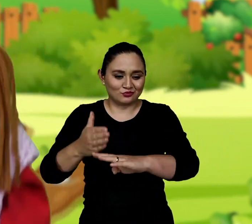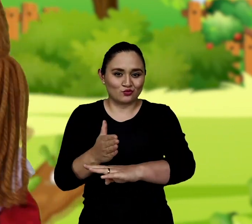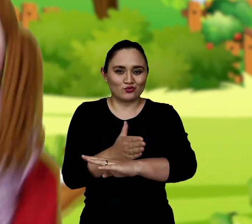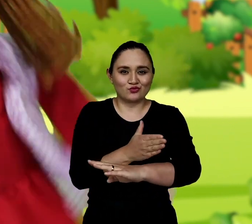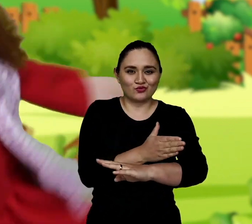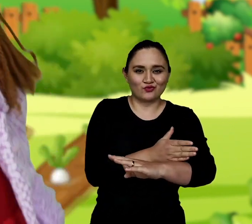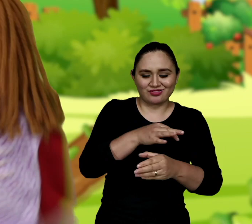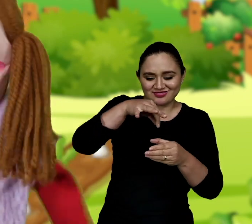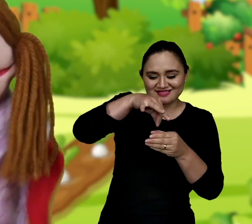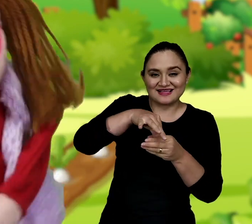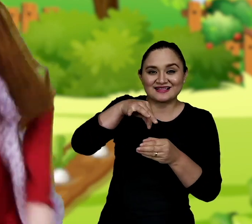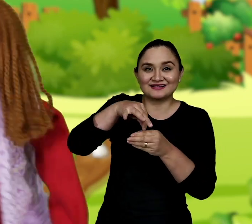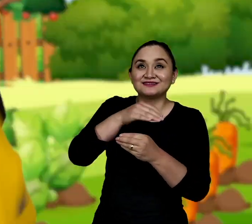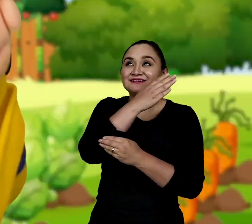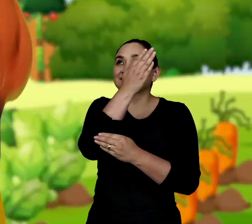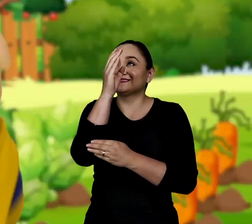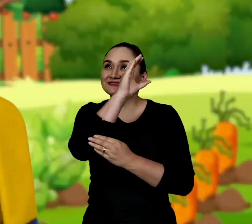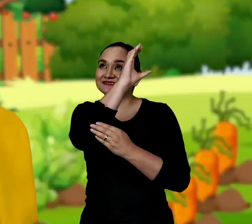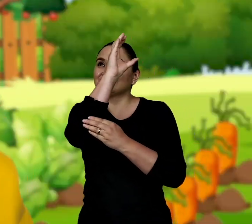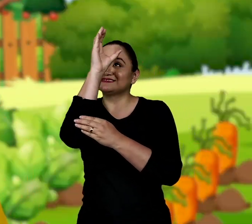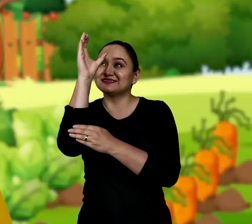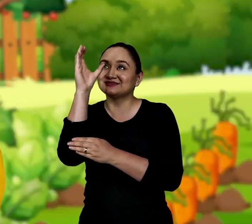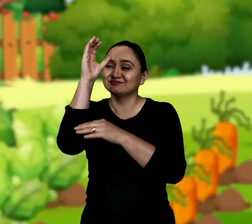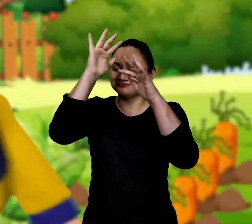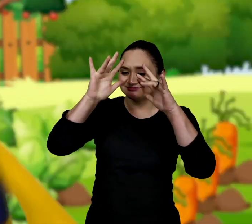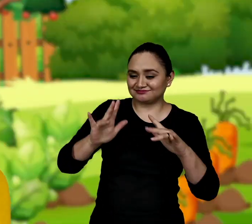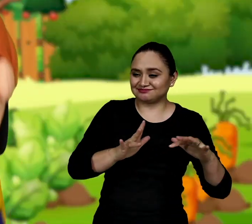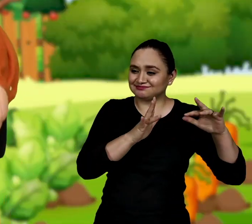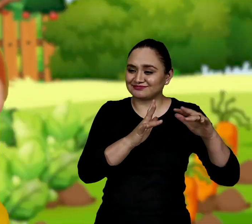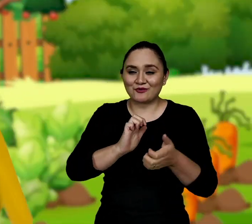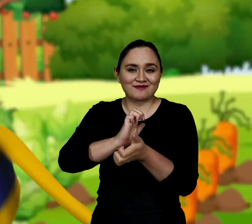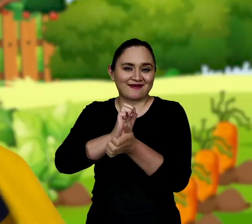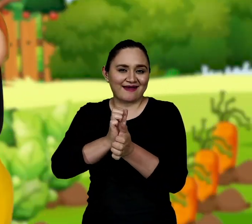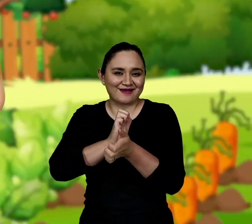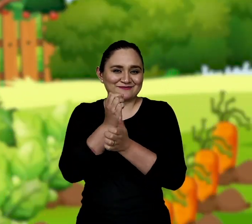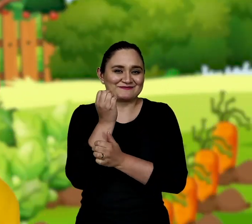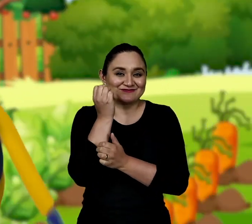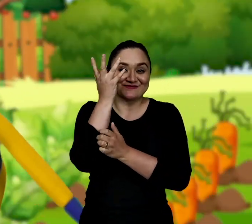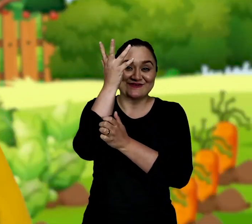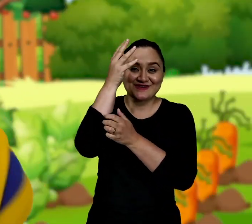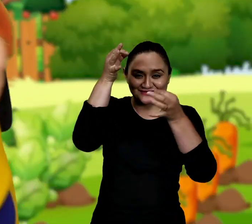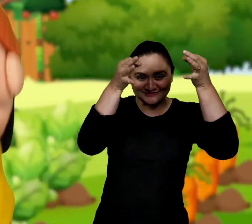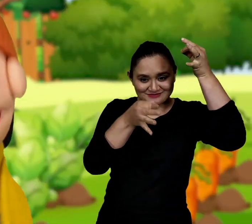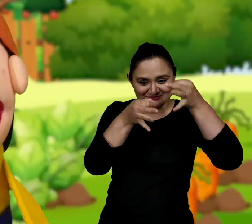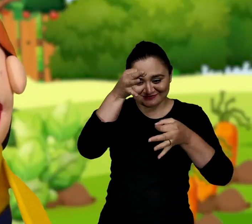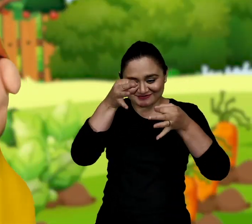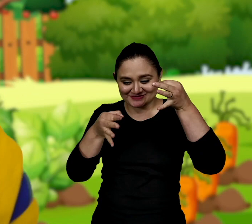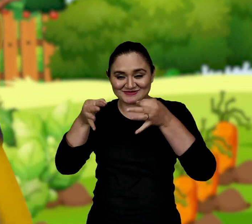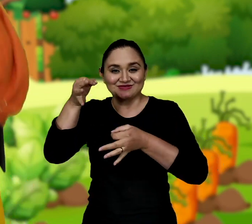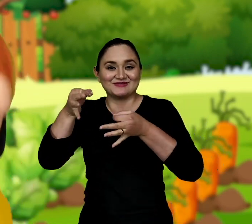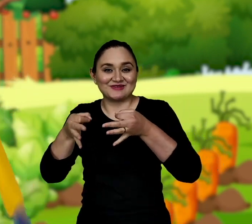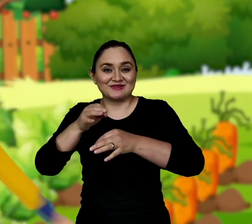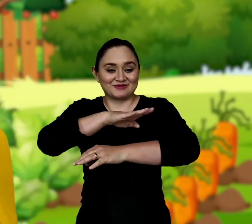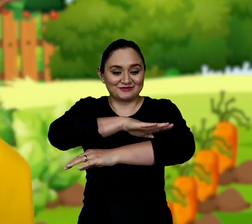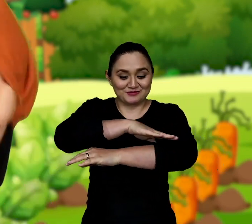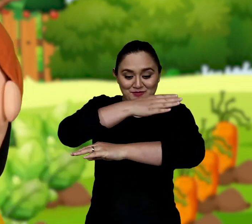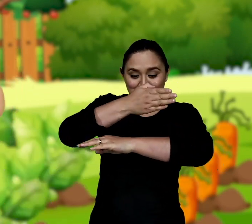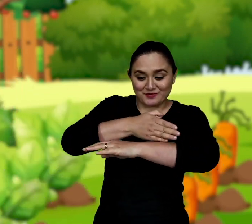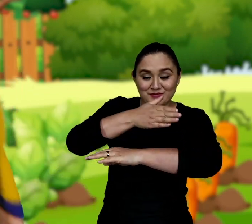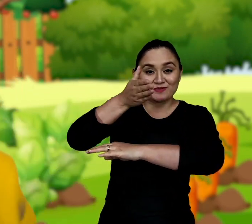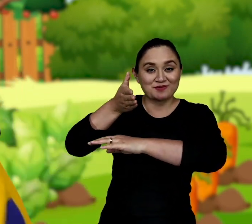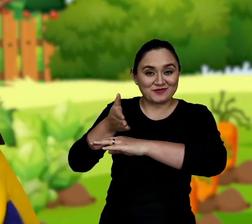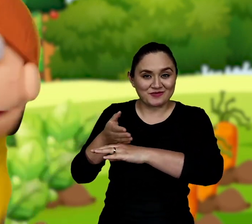de queso blanco, y al sur una montaña de berro y miel. Oh,